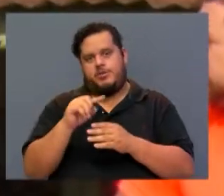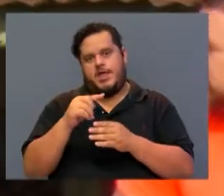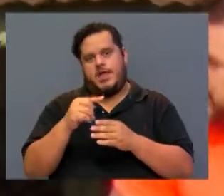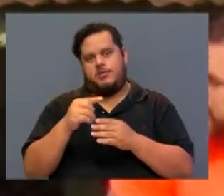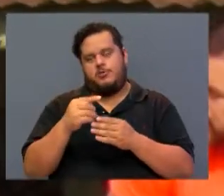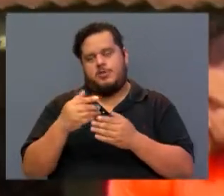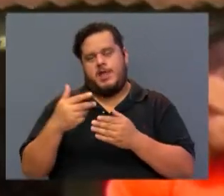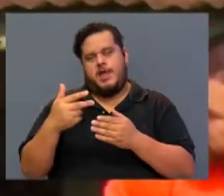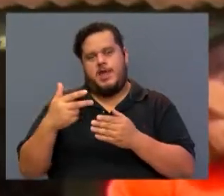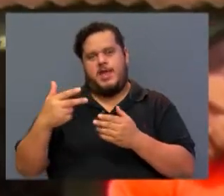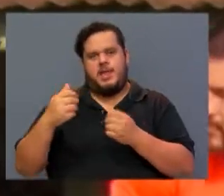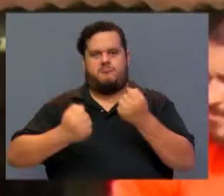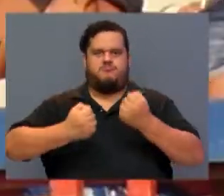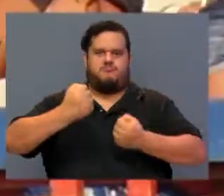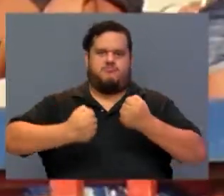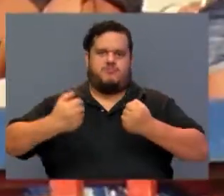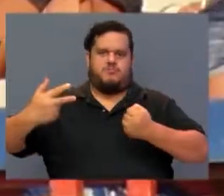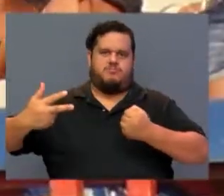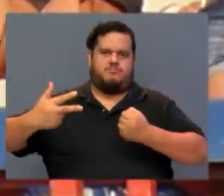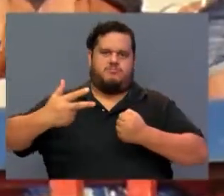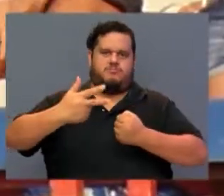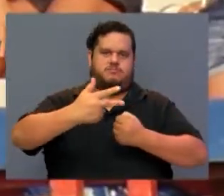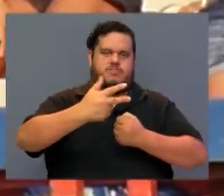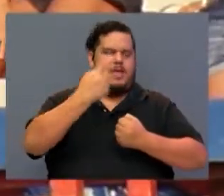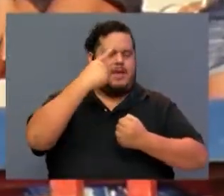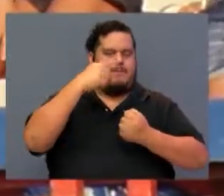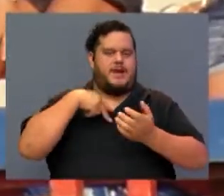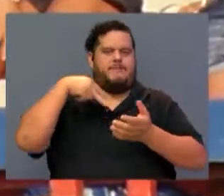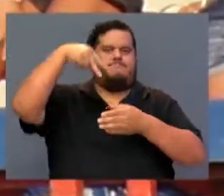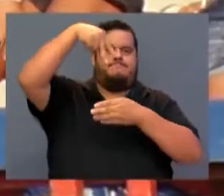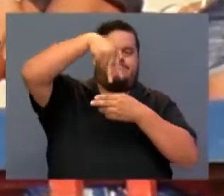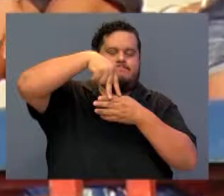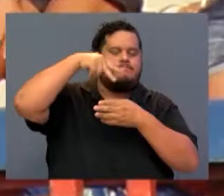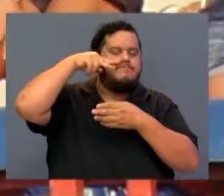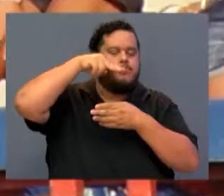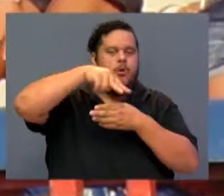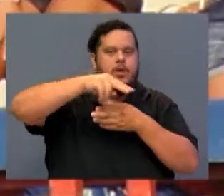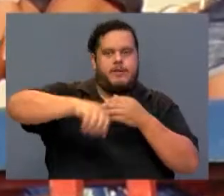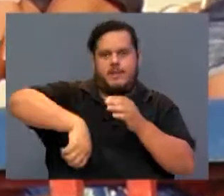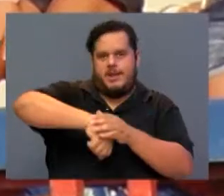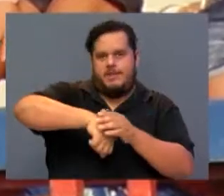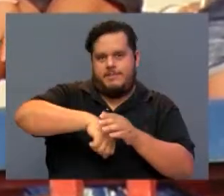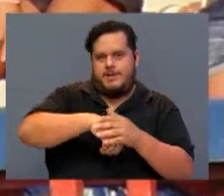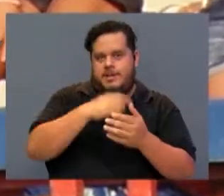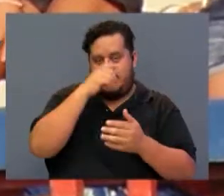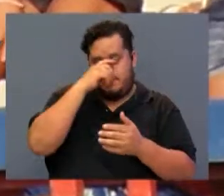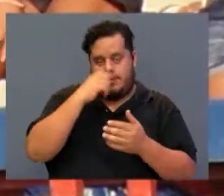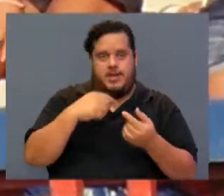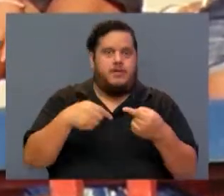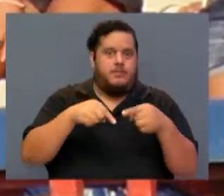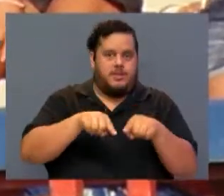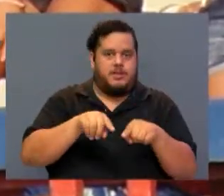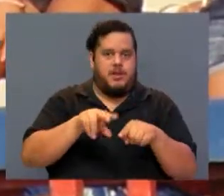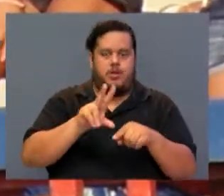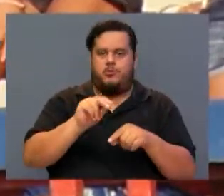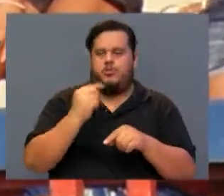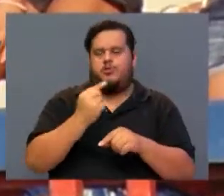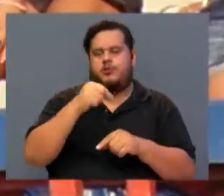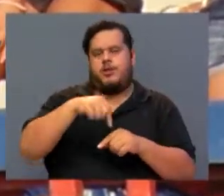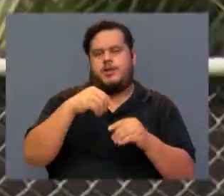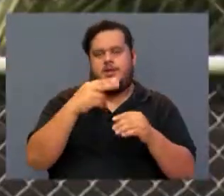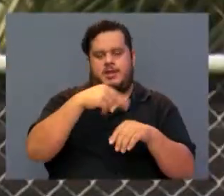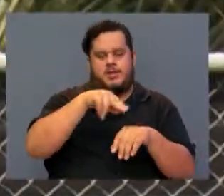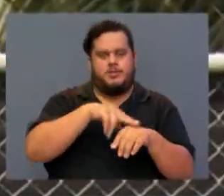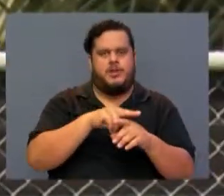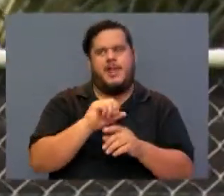ahí alguna plataforma, algún furgón para poder ver los compromisos que se ha dado no solamente acá a nivel nacional, sino